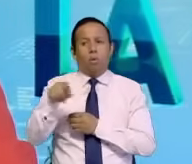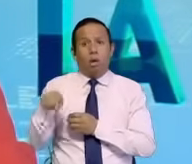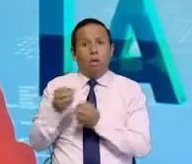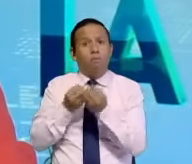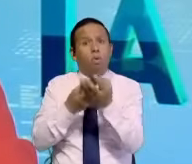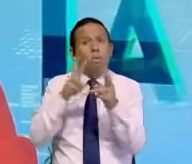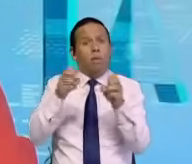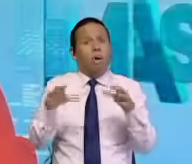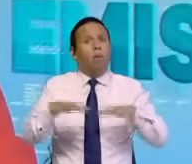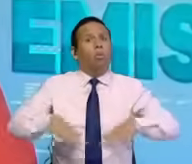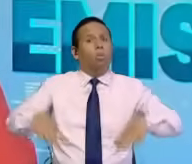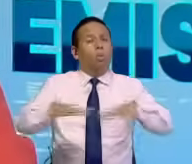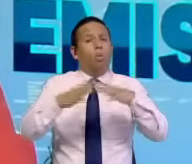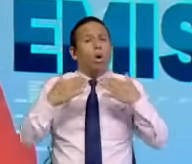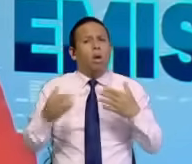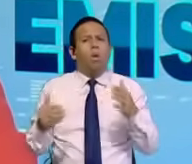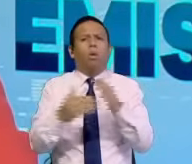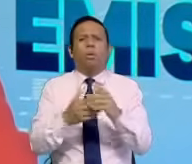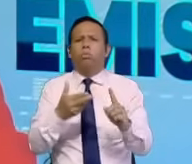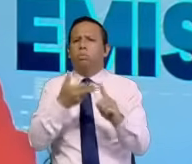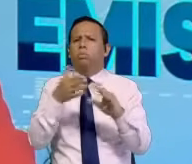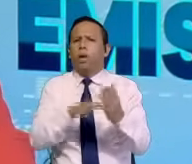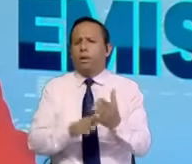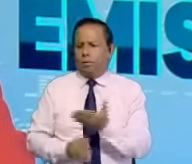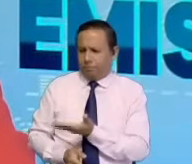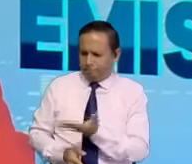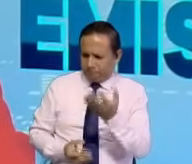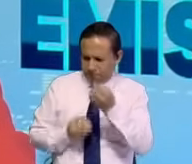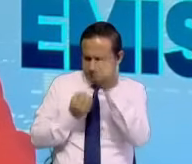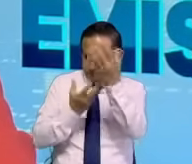Jorge, buenas noches. Adelante, por favor, con tu informe. Te escuchamos.